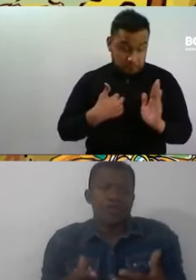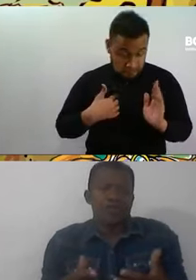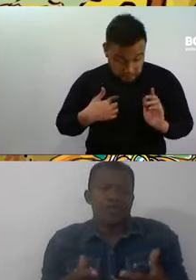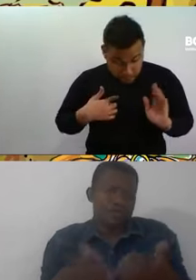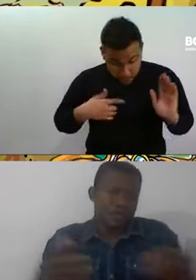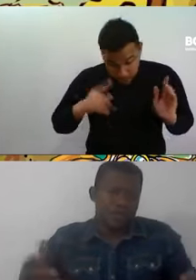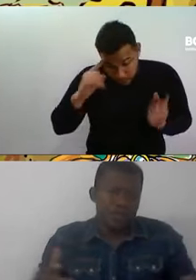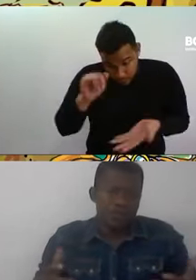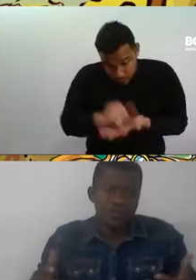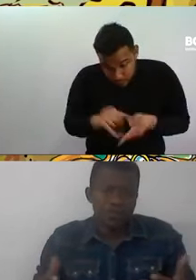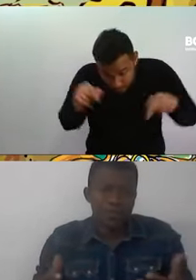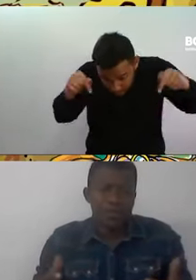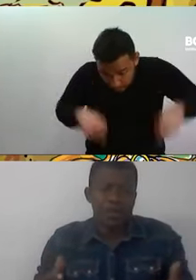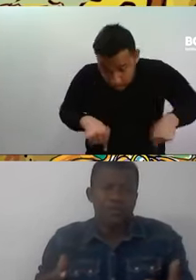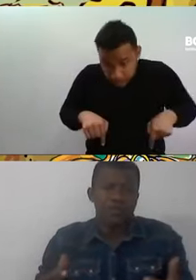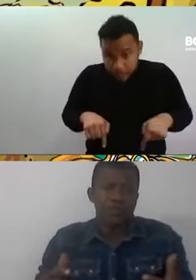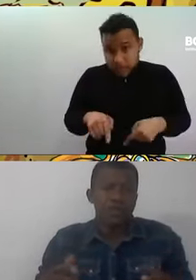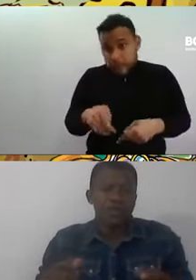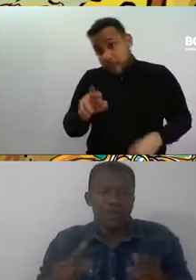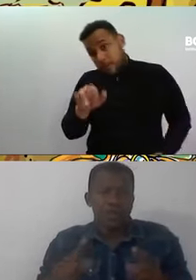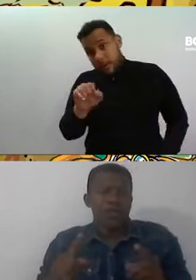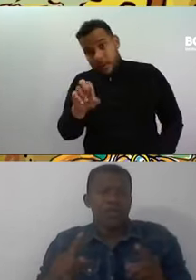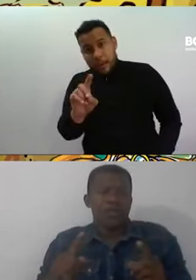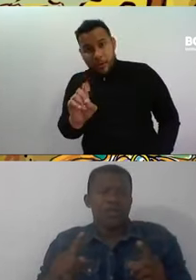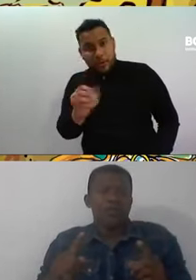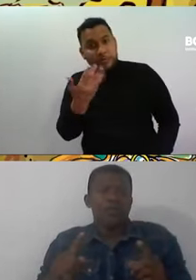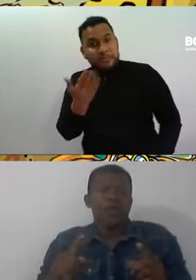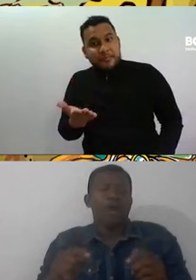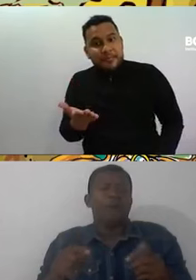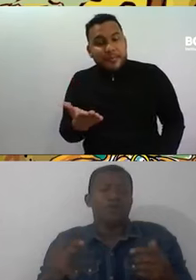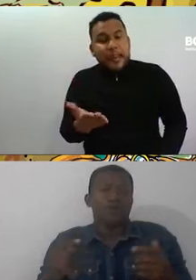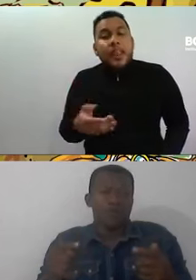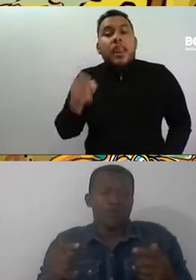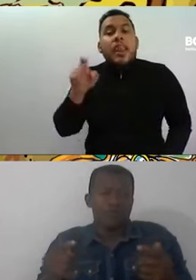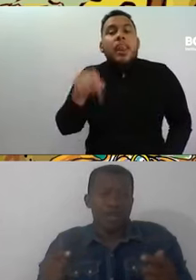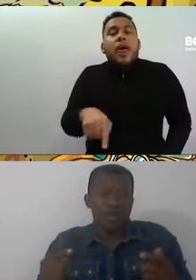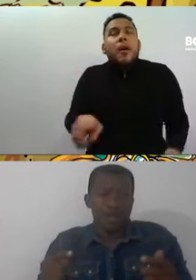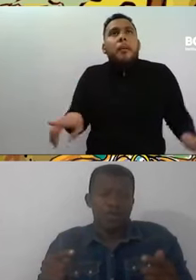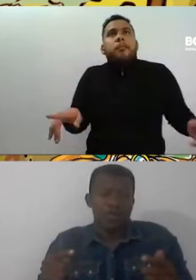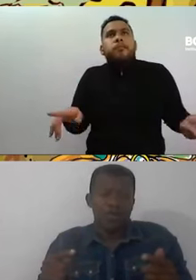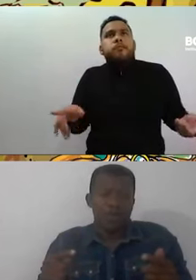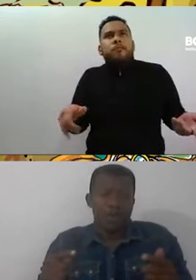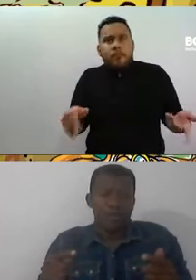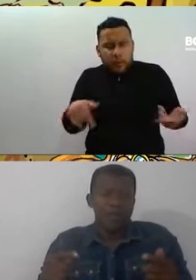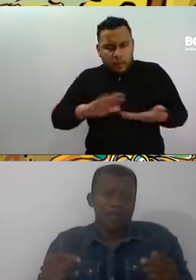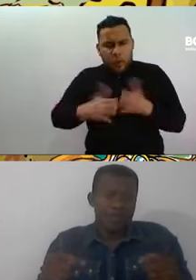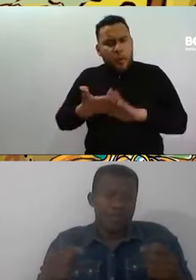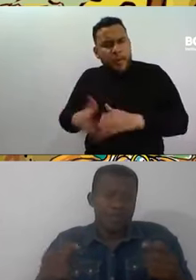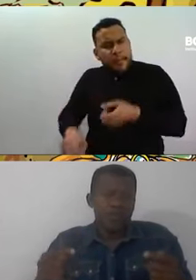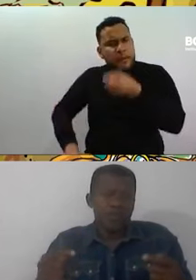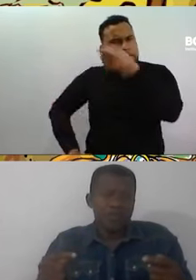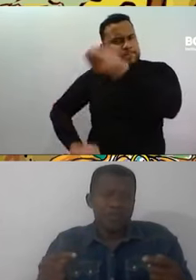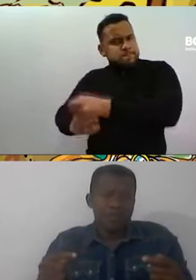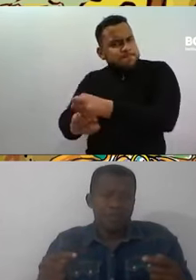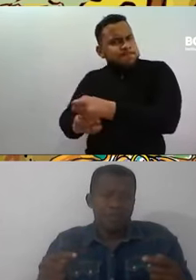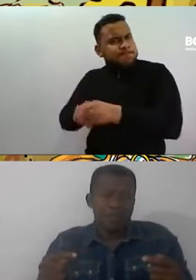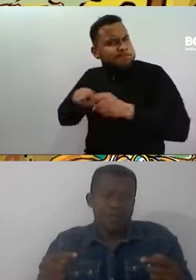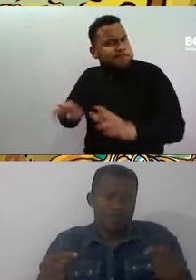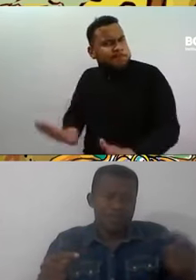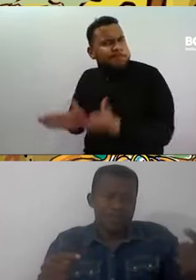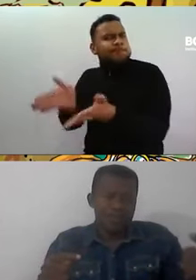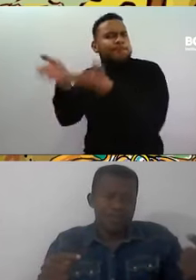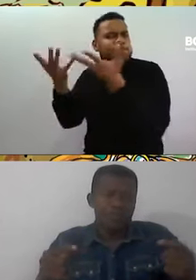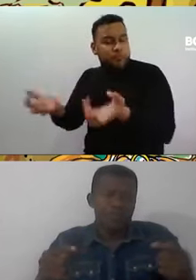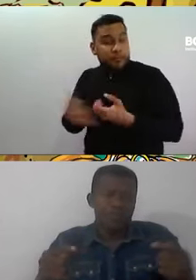querida docente, mi queridísimo Ricardo, que es a lo que le debemos apostar en la comunidad. Si queremos tener siempre